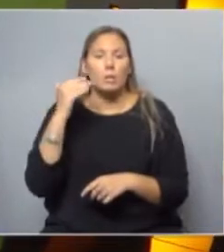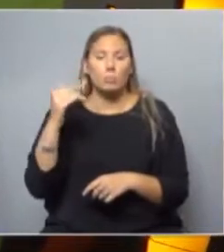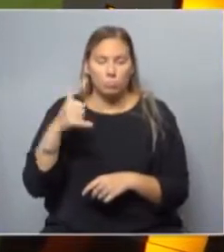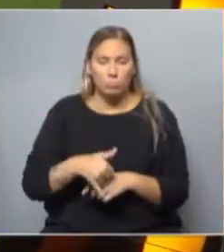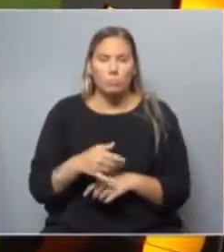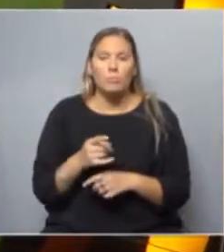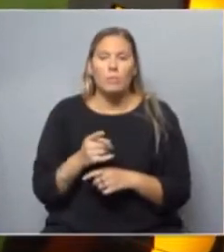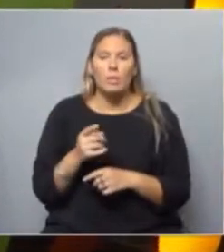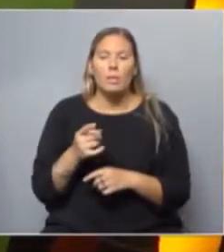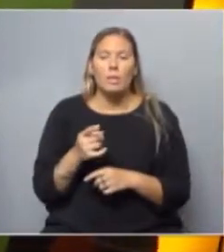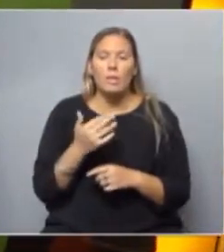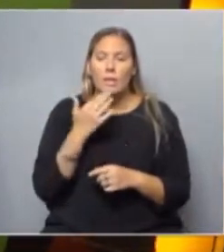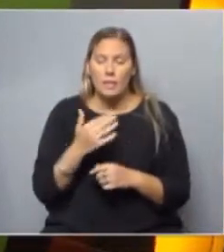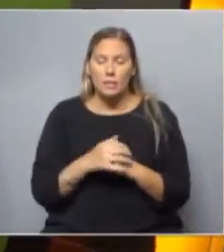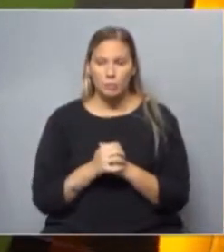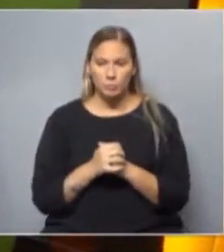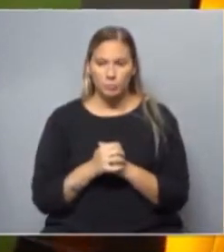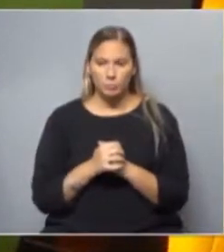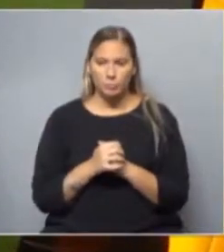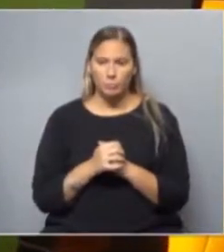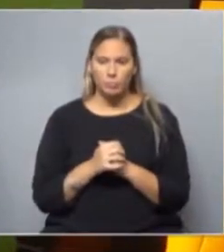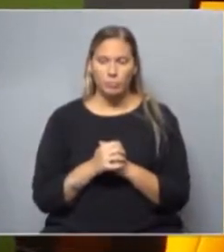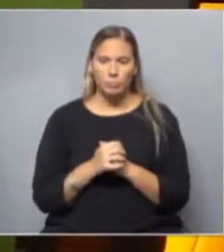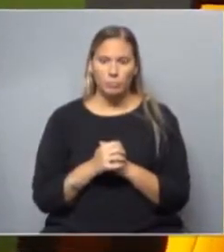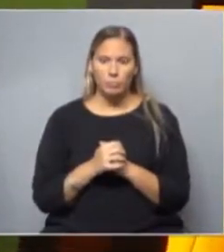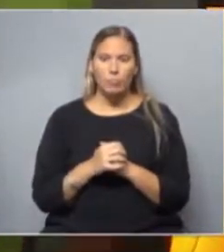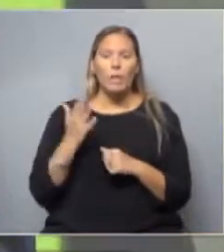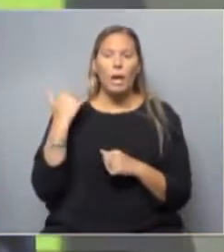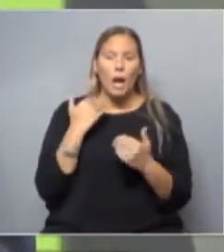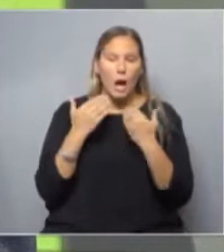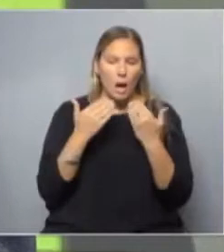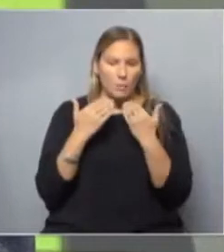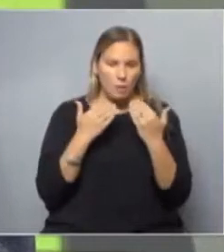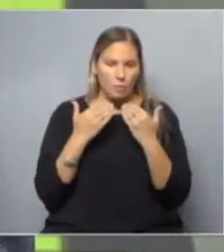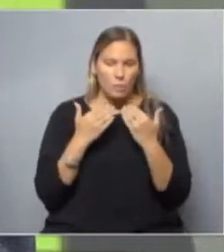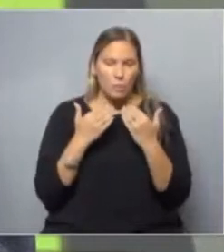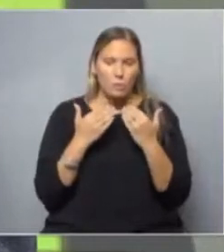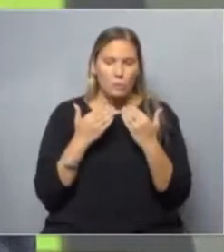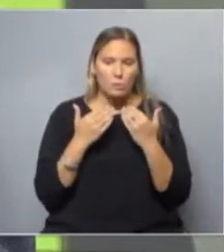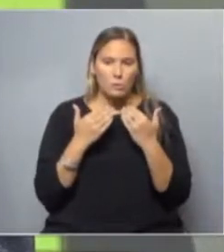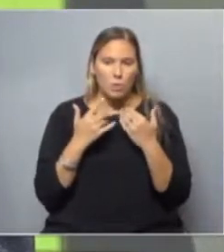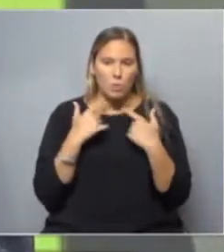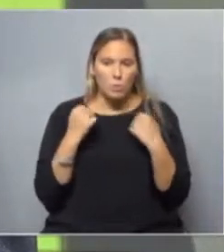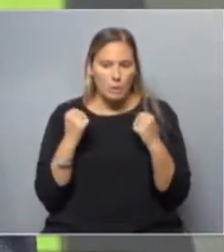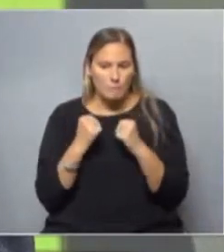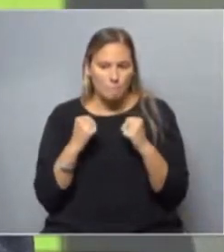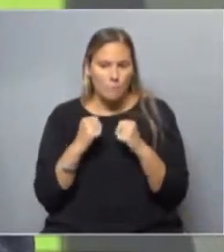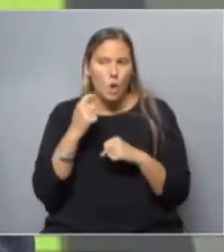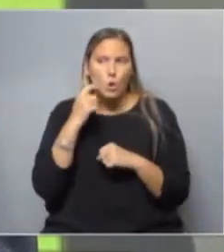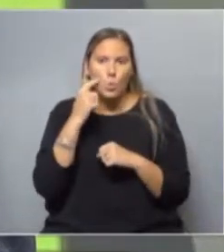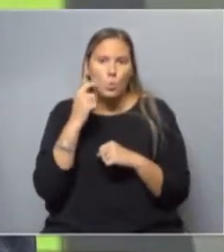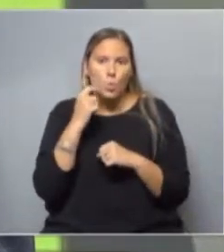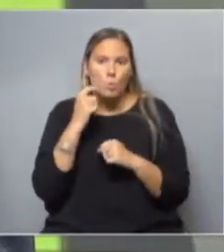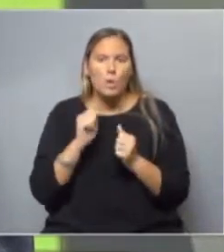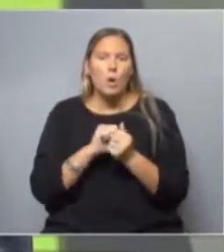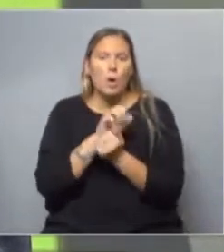invitación. Bueno, bienvenida. Andrea, lo hablábamos recién fuera de cámara, ¿no? Uno se asusta con los números de